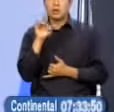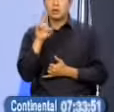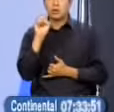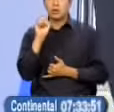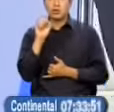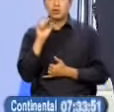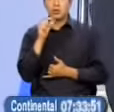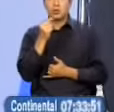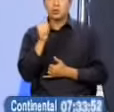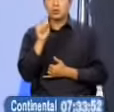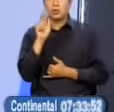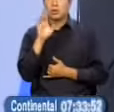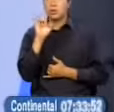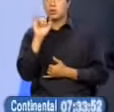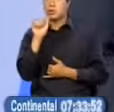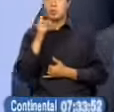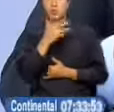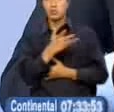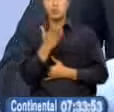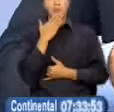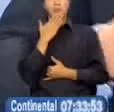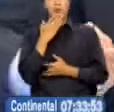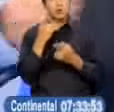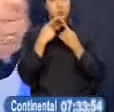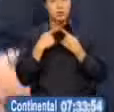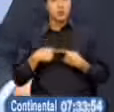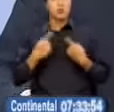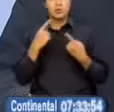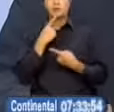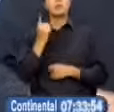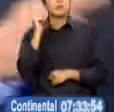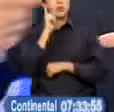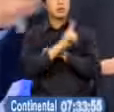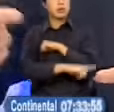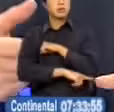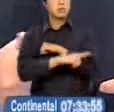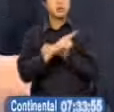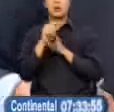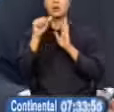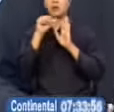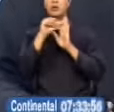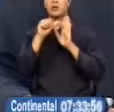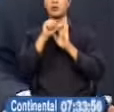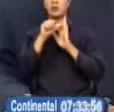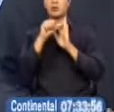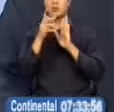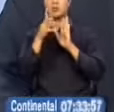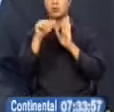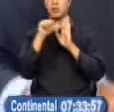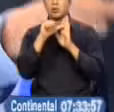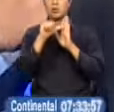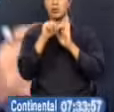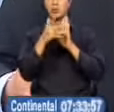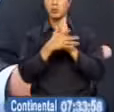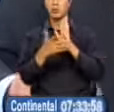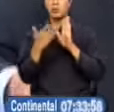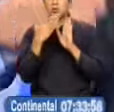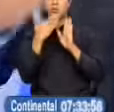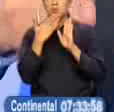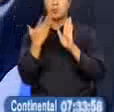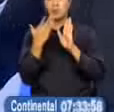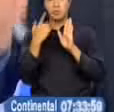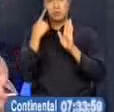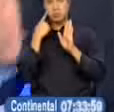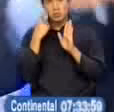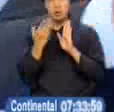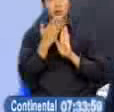también lo sustenta fundamedios ahora se dice que se ha sancionado con un artículo que no estaba previsto es decir que